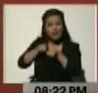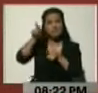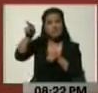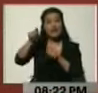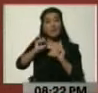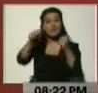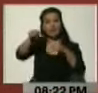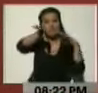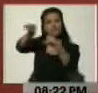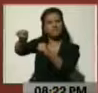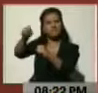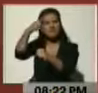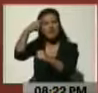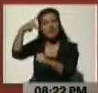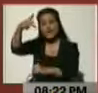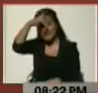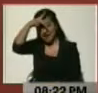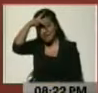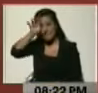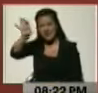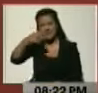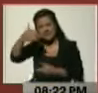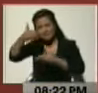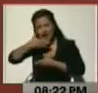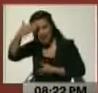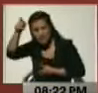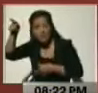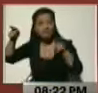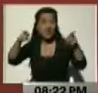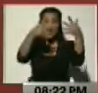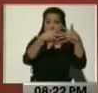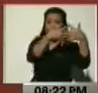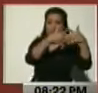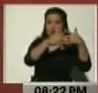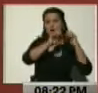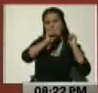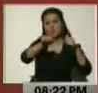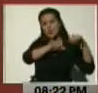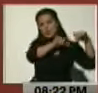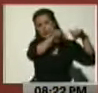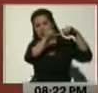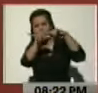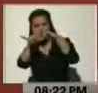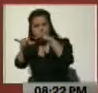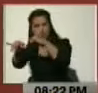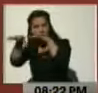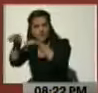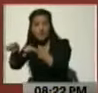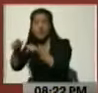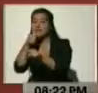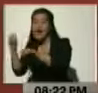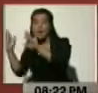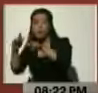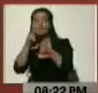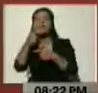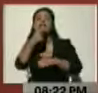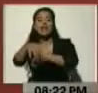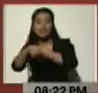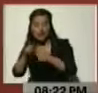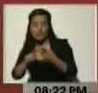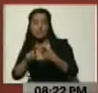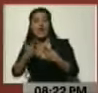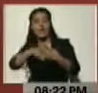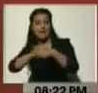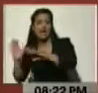imperial estadounidense con el apoyo de Inglaterra y España. Después salieron diciendo, después que inventaron que había armas de destrucción